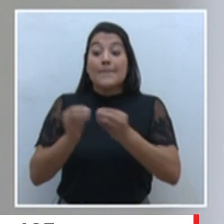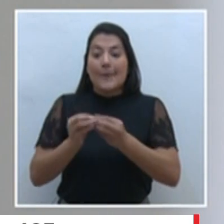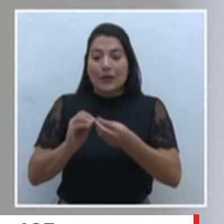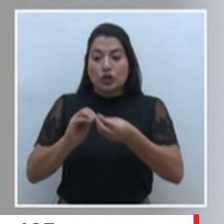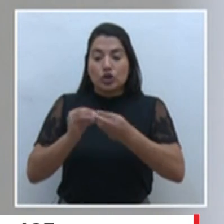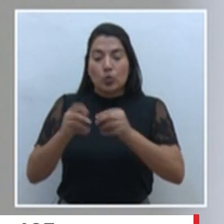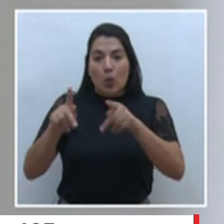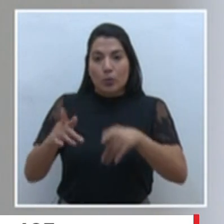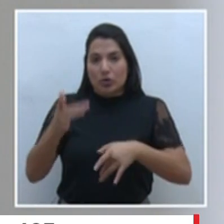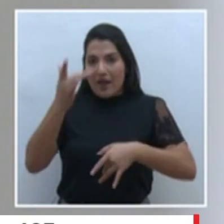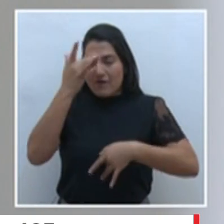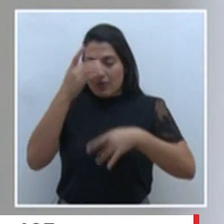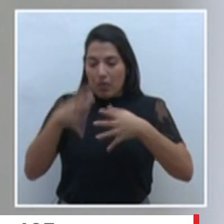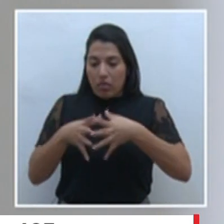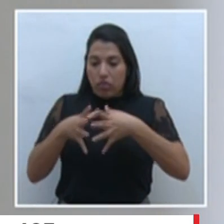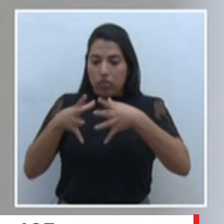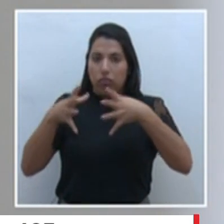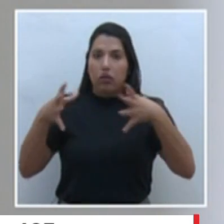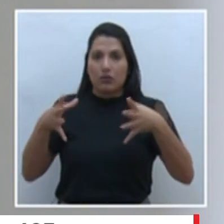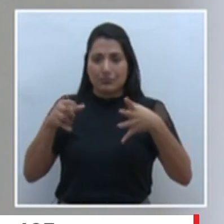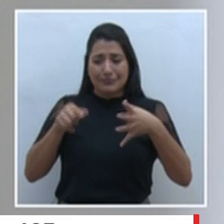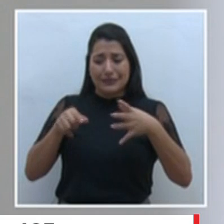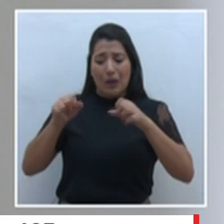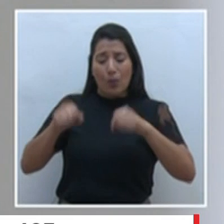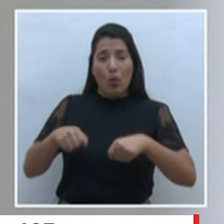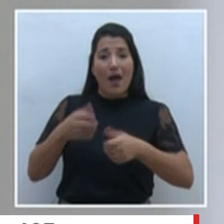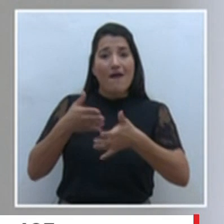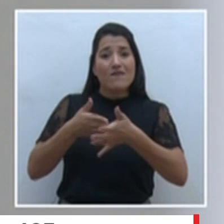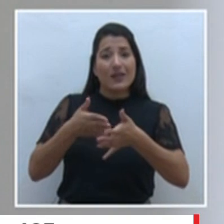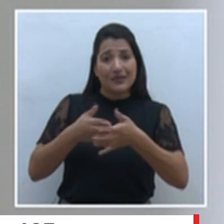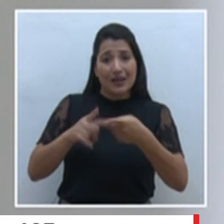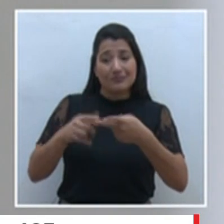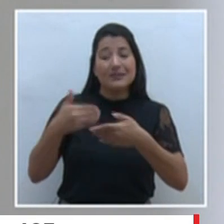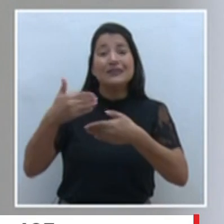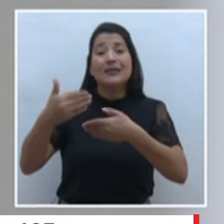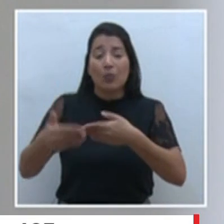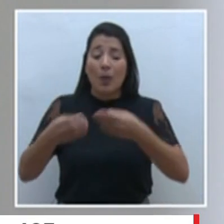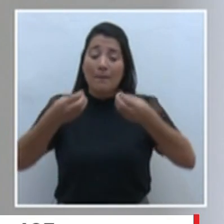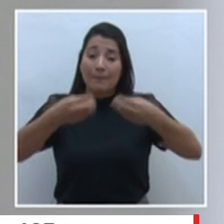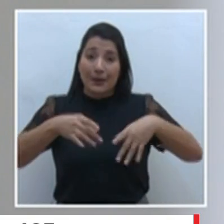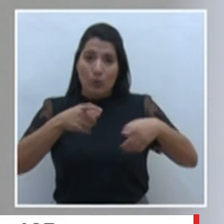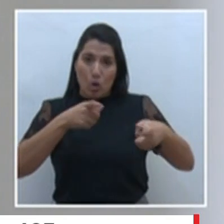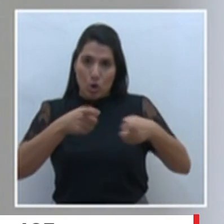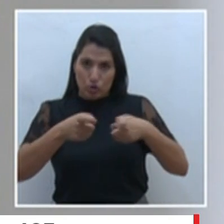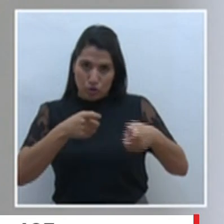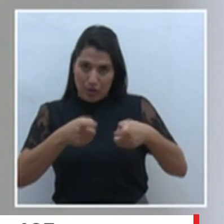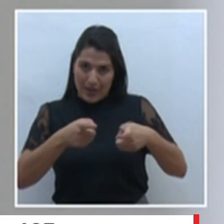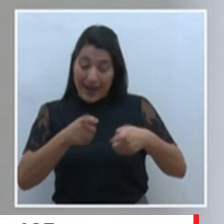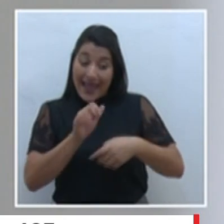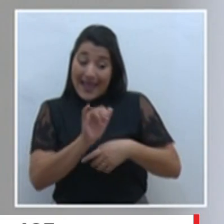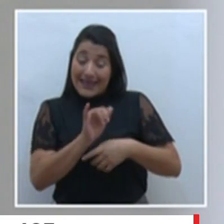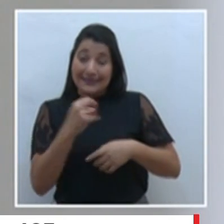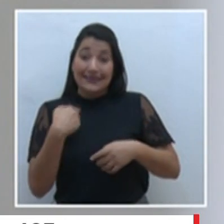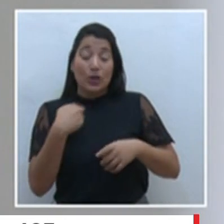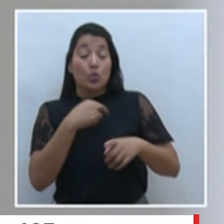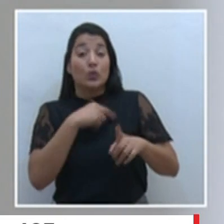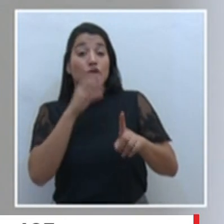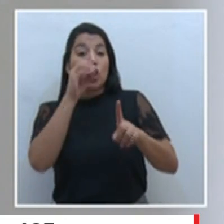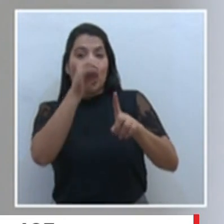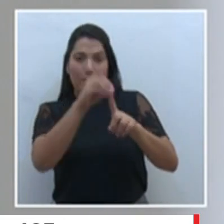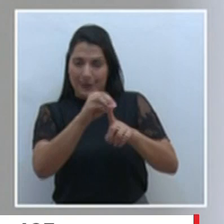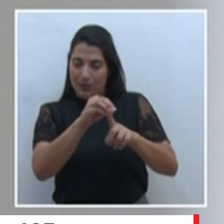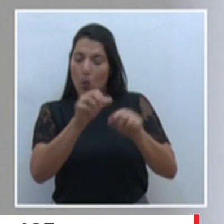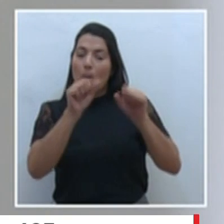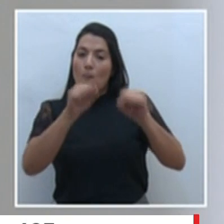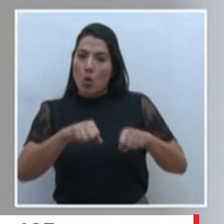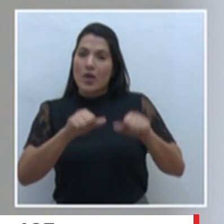de transmisiones que puedan afectar y convertirse en una transmisión comunitaria, que es el fin último que todos